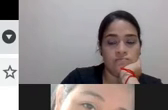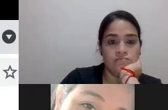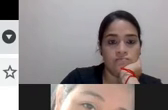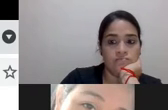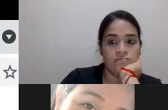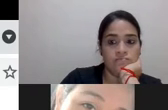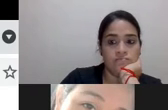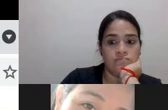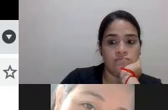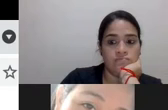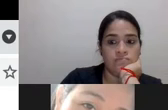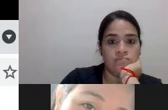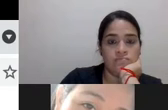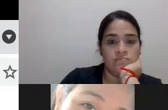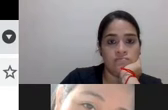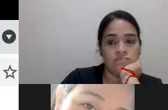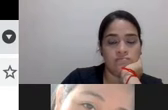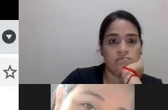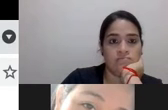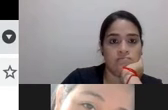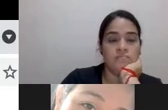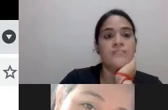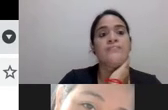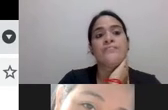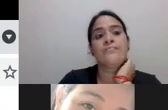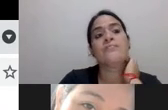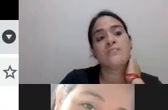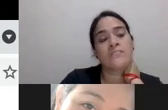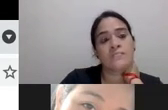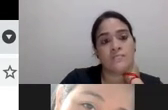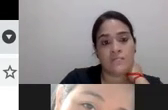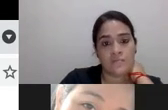Donde quiero que todos puedan ver con facilidad lo que los demás contestan,